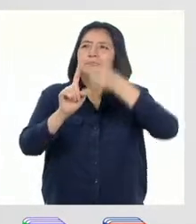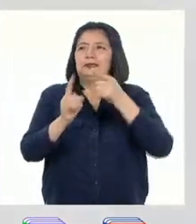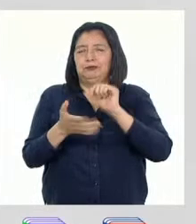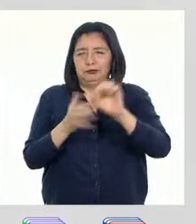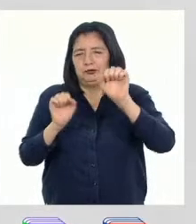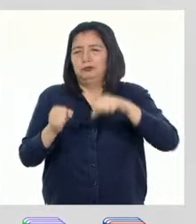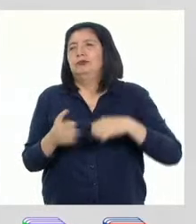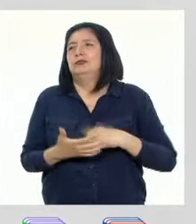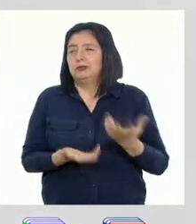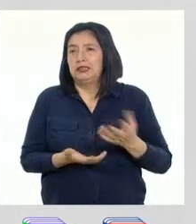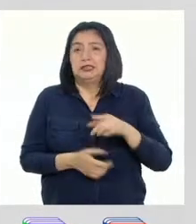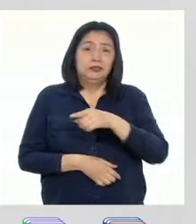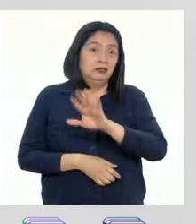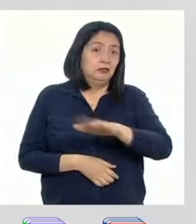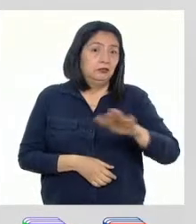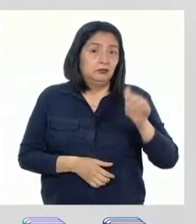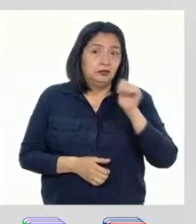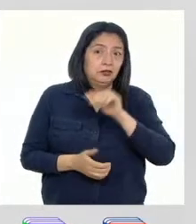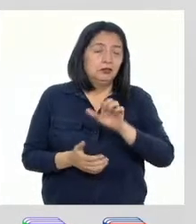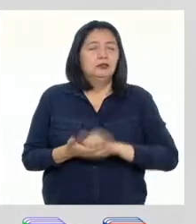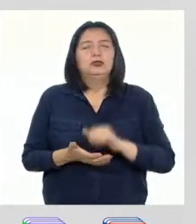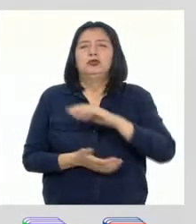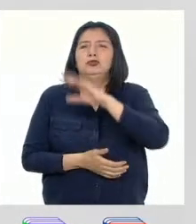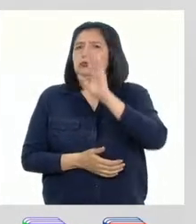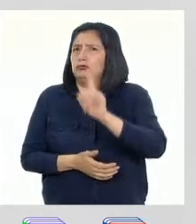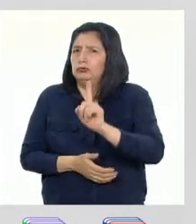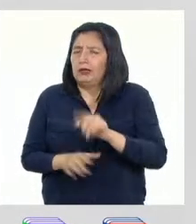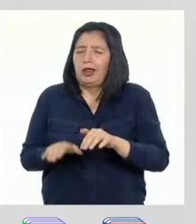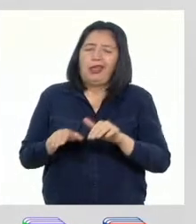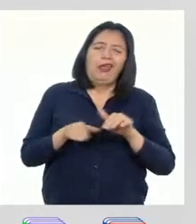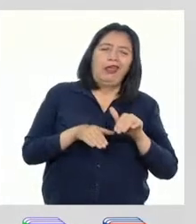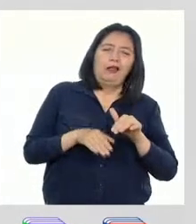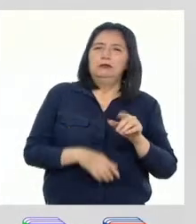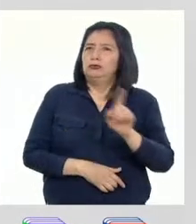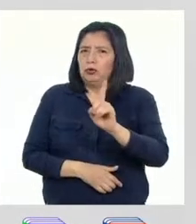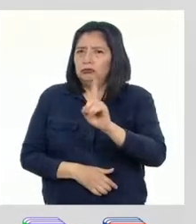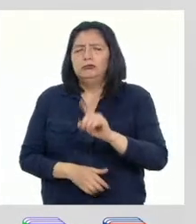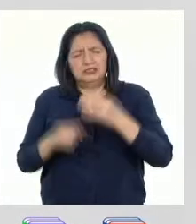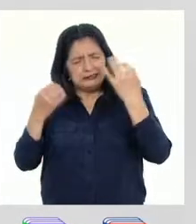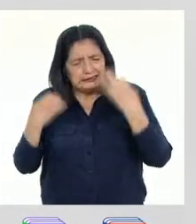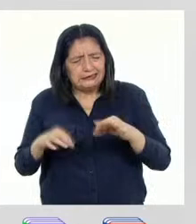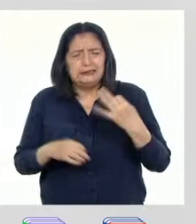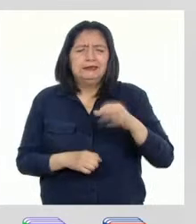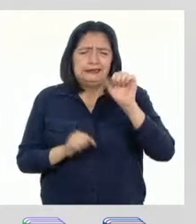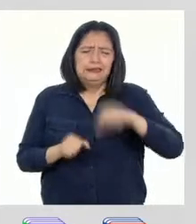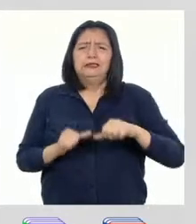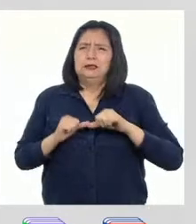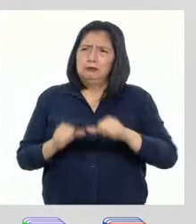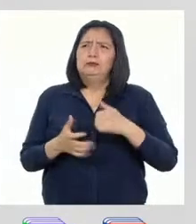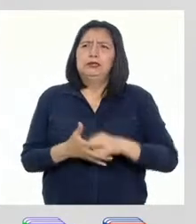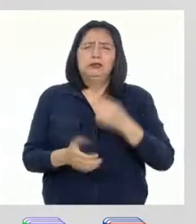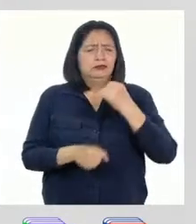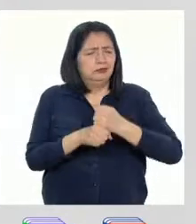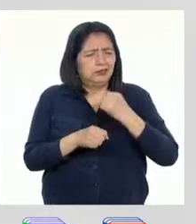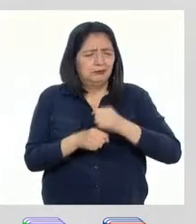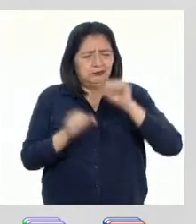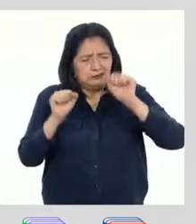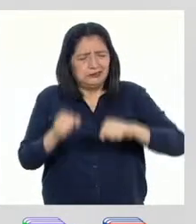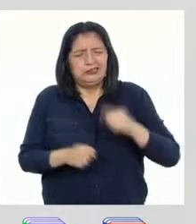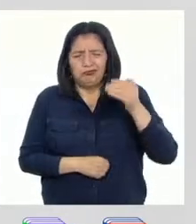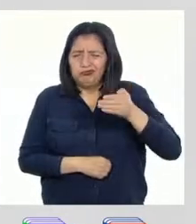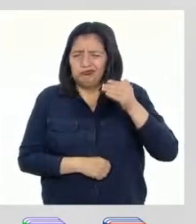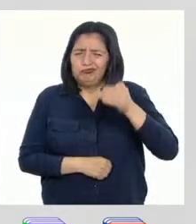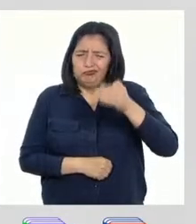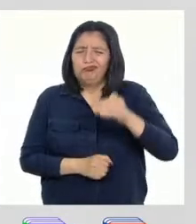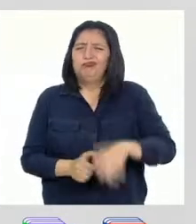sueños. Así que chicos, nunca se rindan. Siempre se puede. Con trabajo y perseverancia, siempre